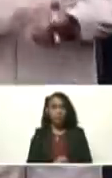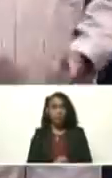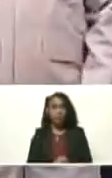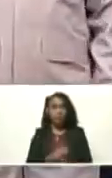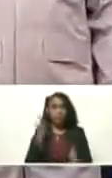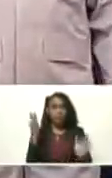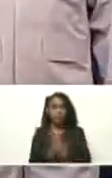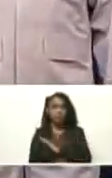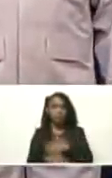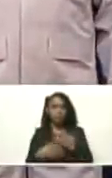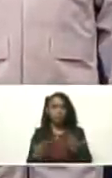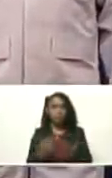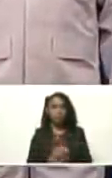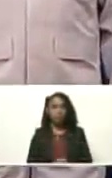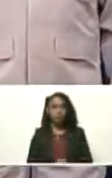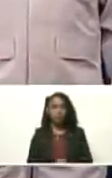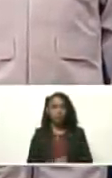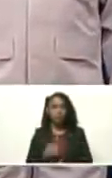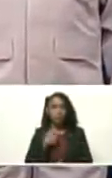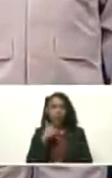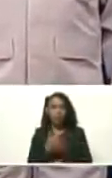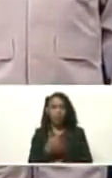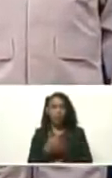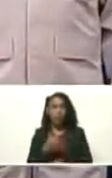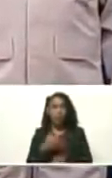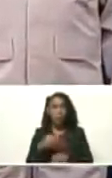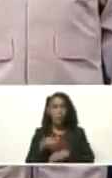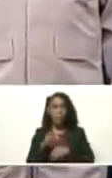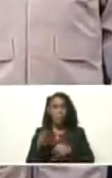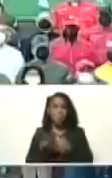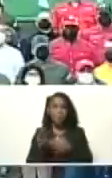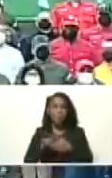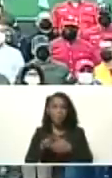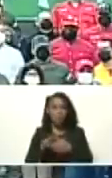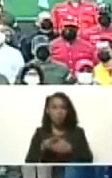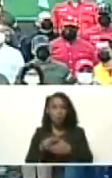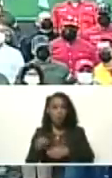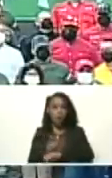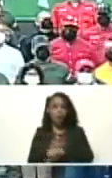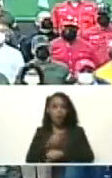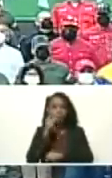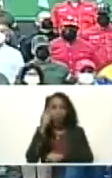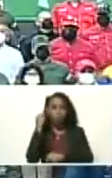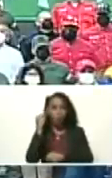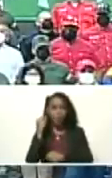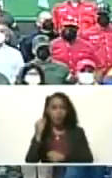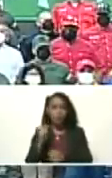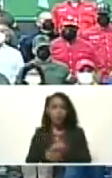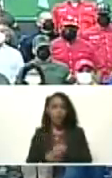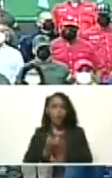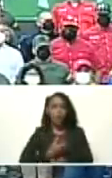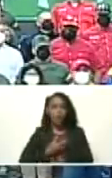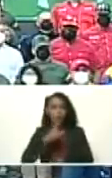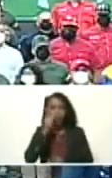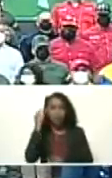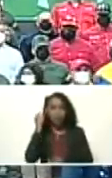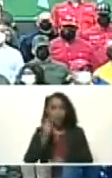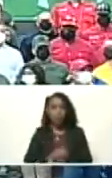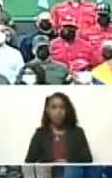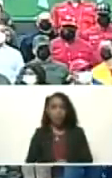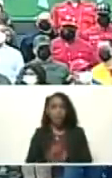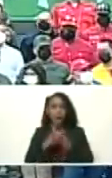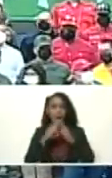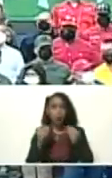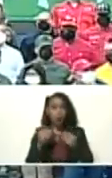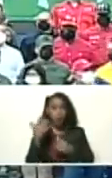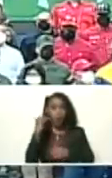Sobre todo, y le digo a los ministros, a los gobernadores, a las gobernadoras, a los alcaldes, alcaldesas, a todos